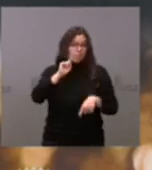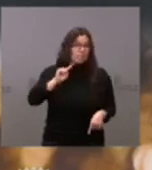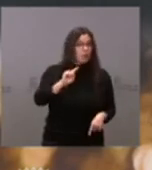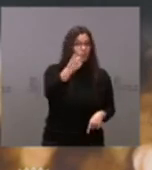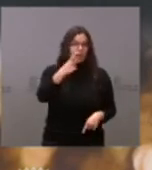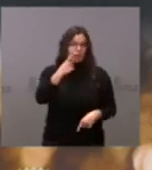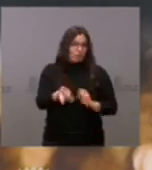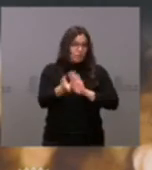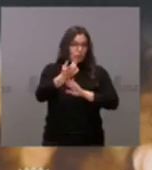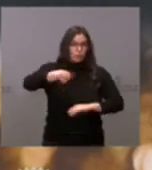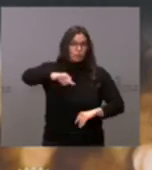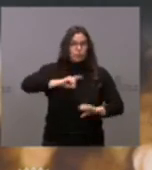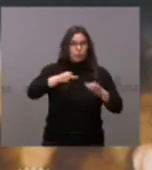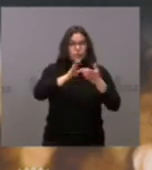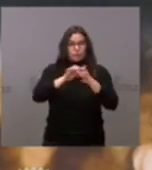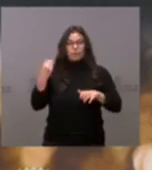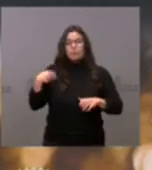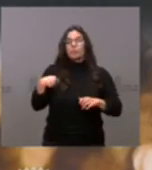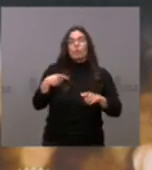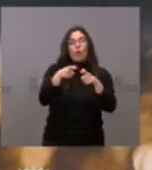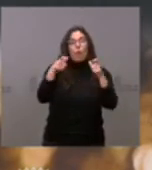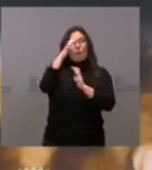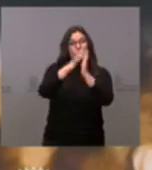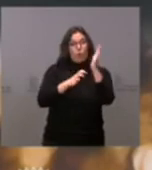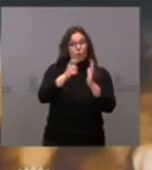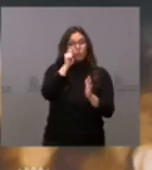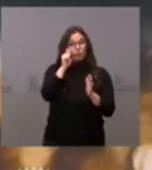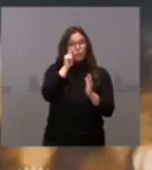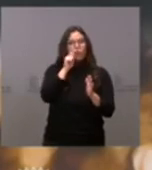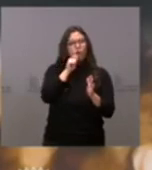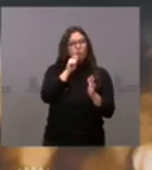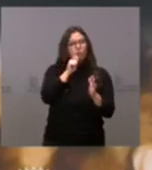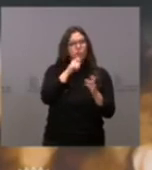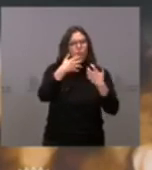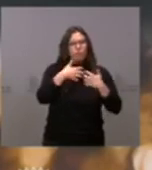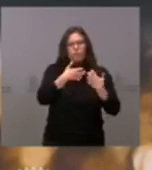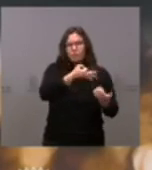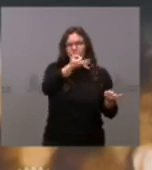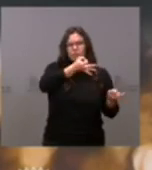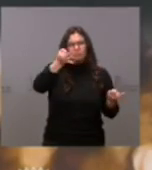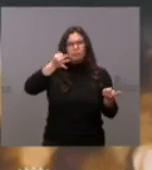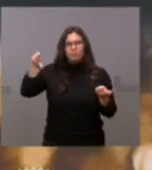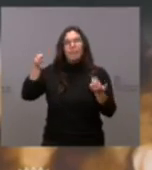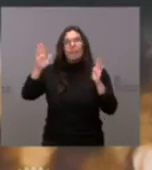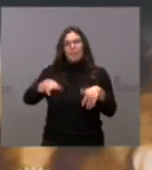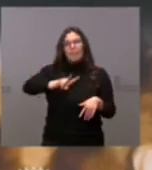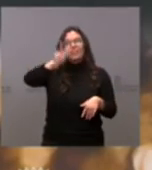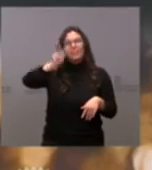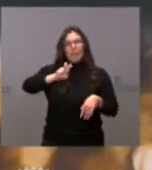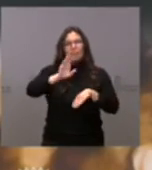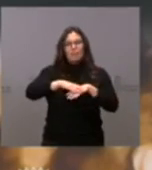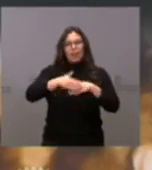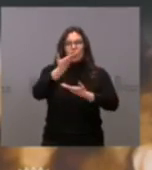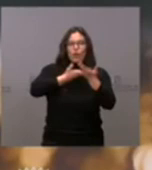de castilla y léon el bono turista y el bono turístico está cumpliendo su función para ayudar al sector para